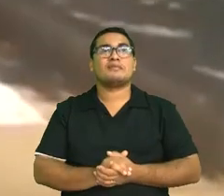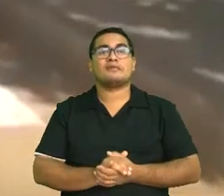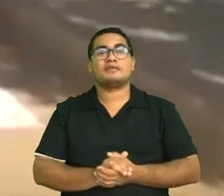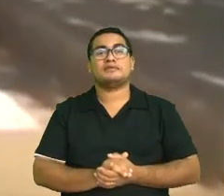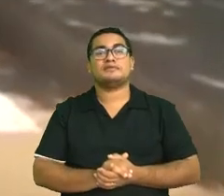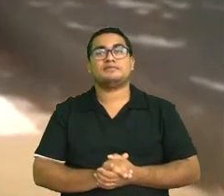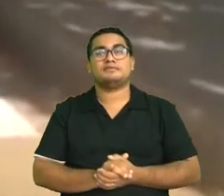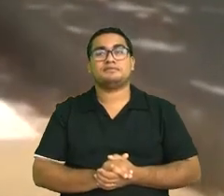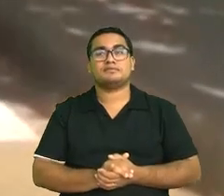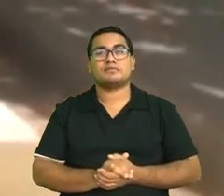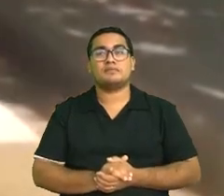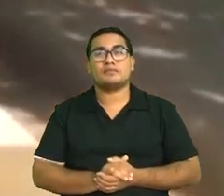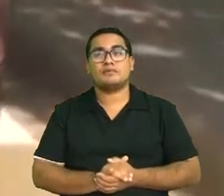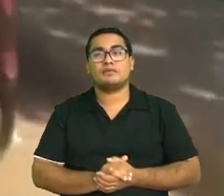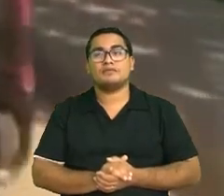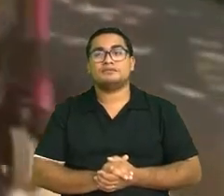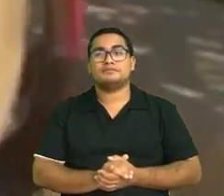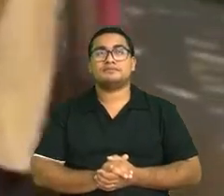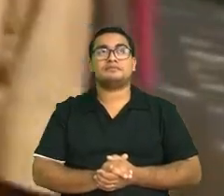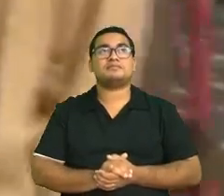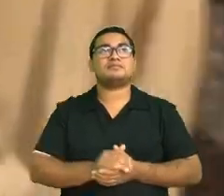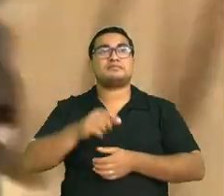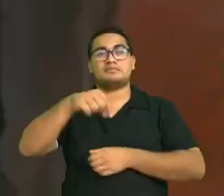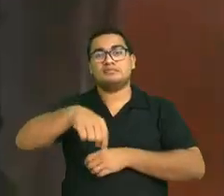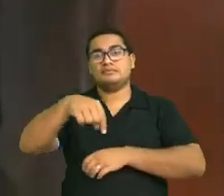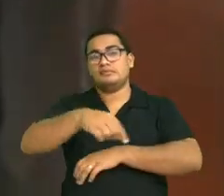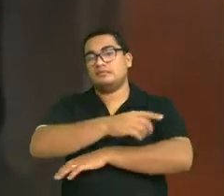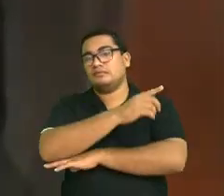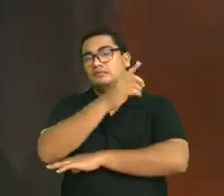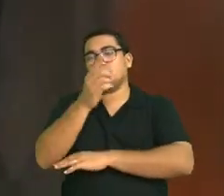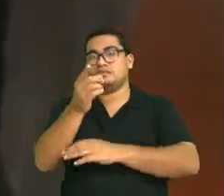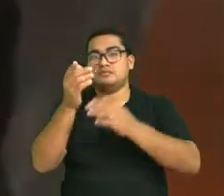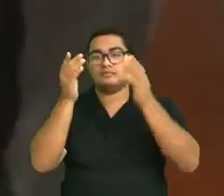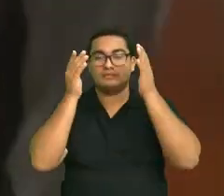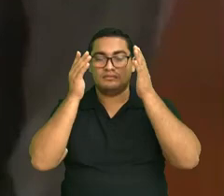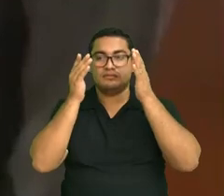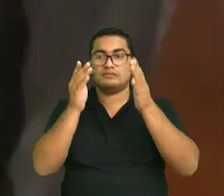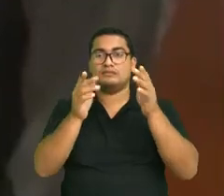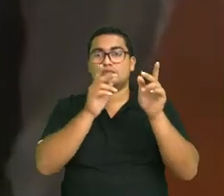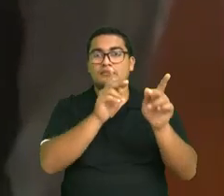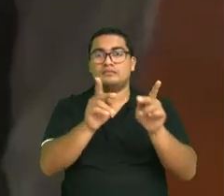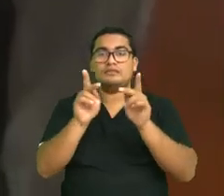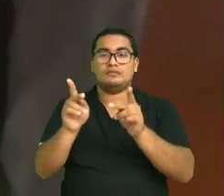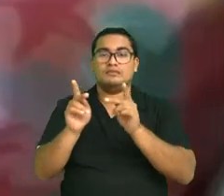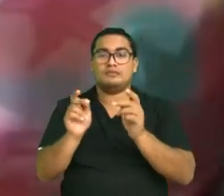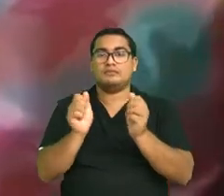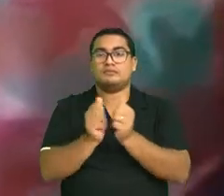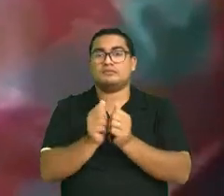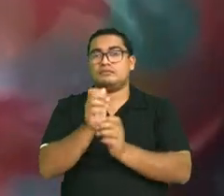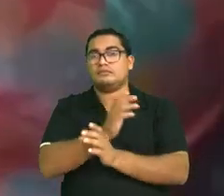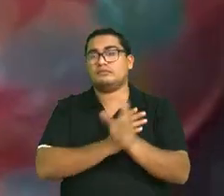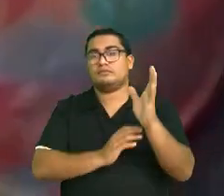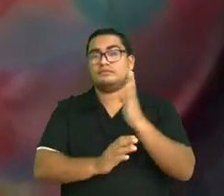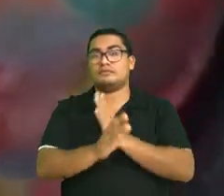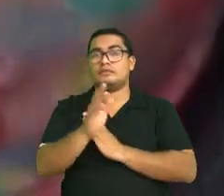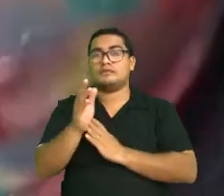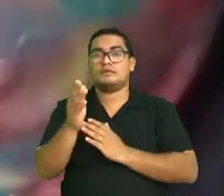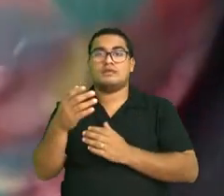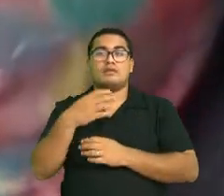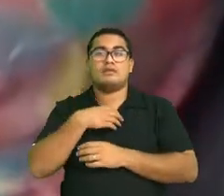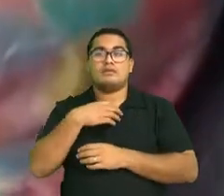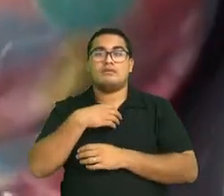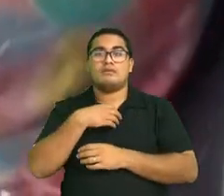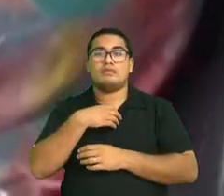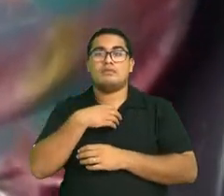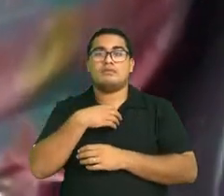entonces ya hoy, ya nuestra atención a estas las personas con discapacidad no es limitada solamente a